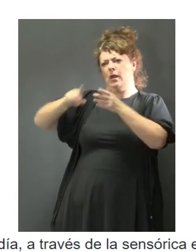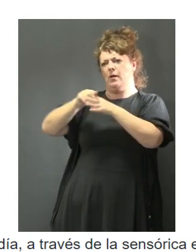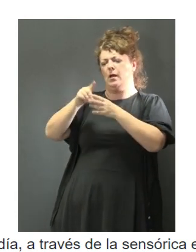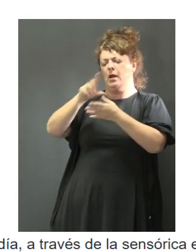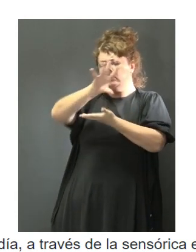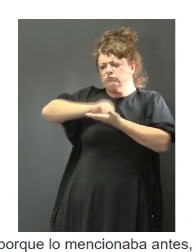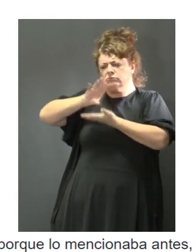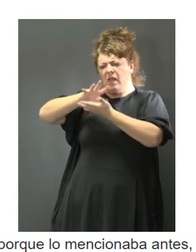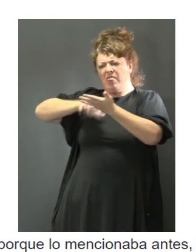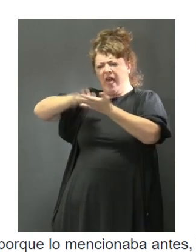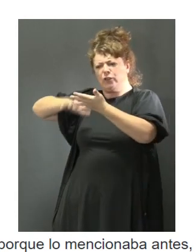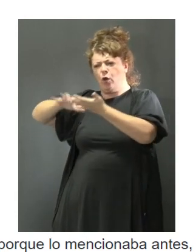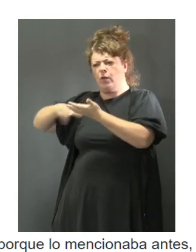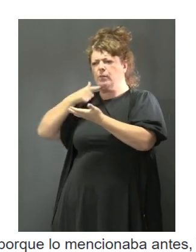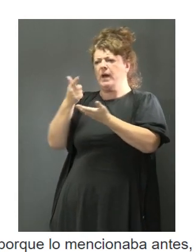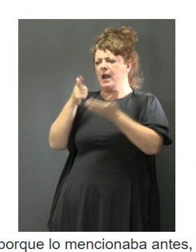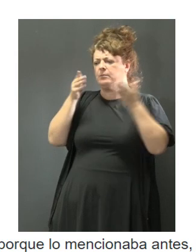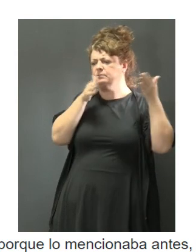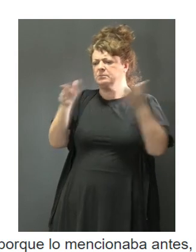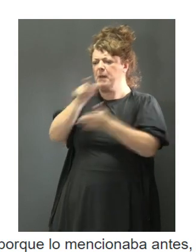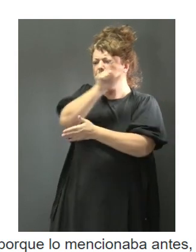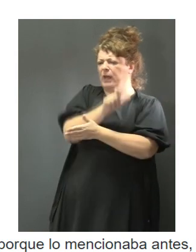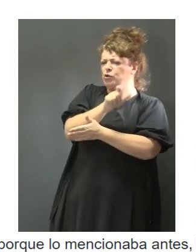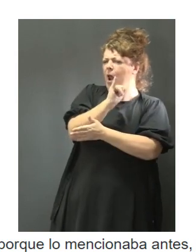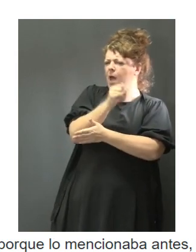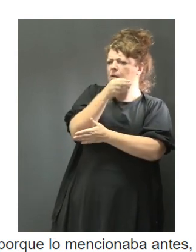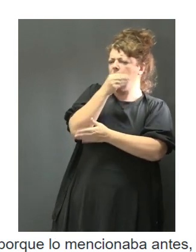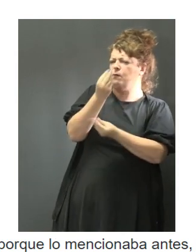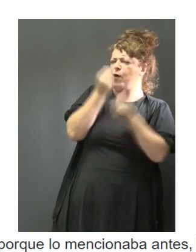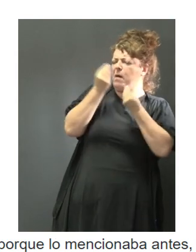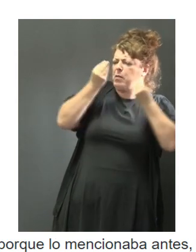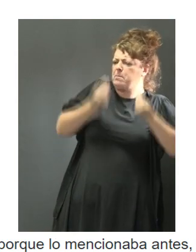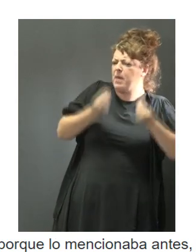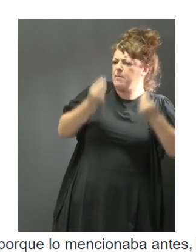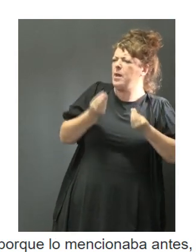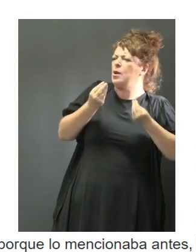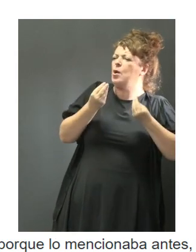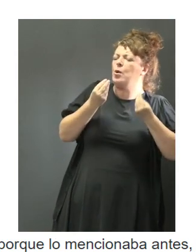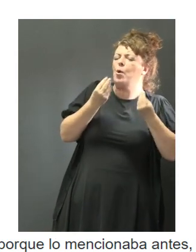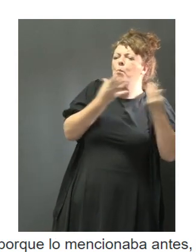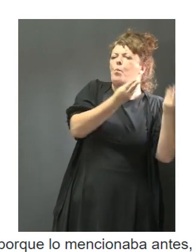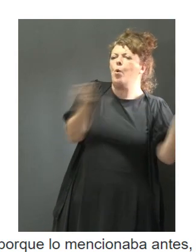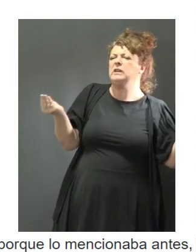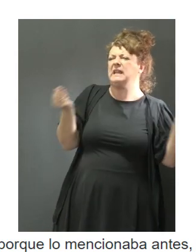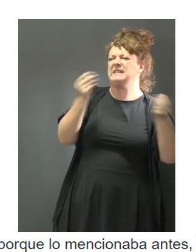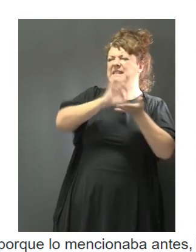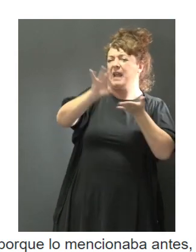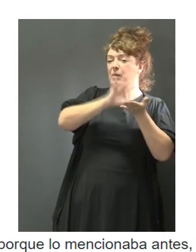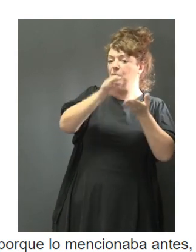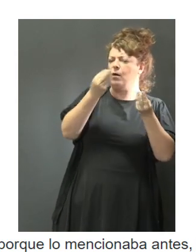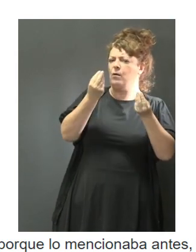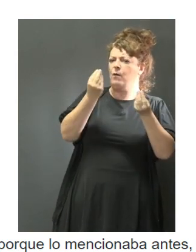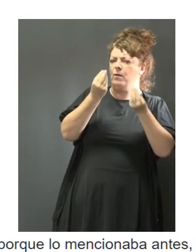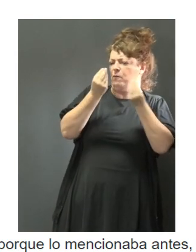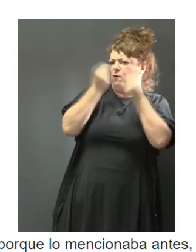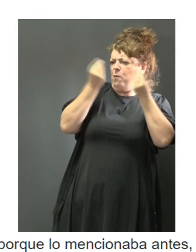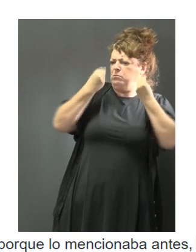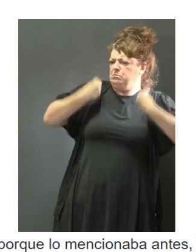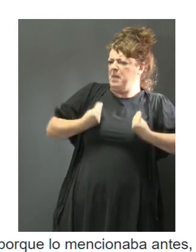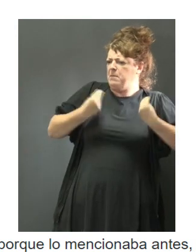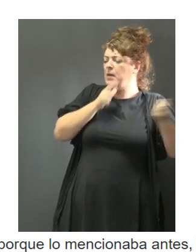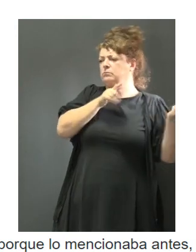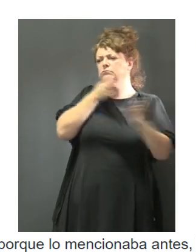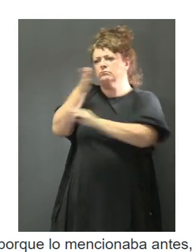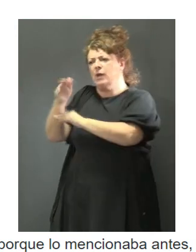dar soluciones con personal formado que hay en los centros multiservicios. Y ahí partimos